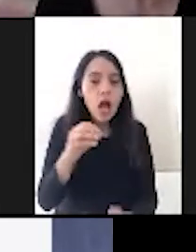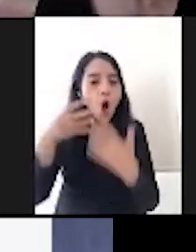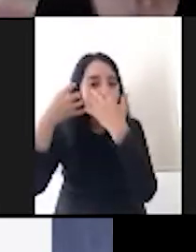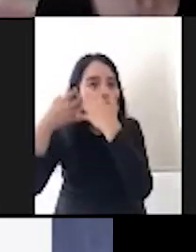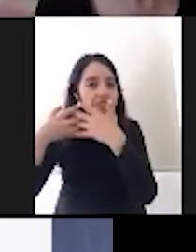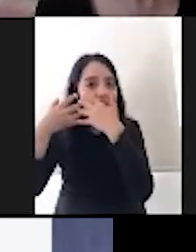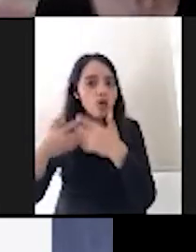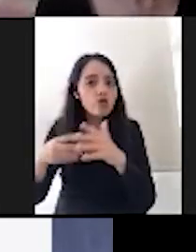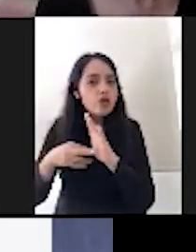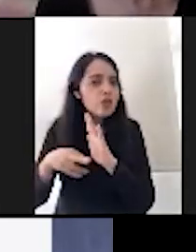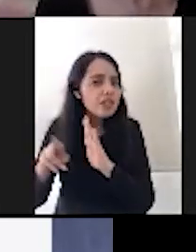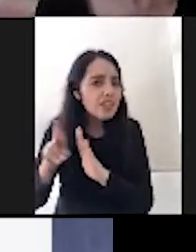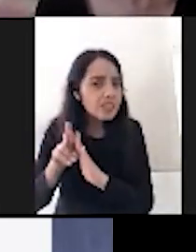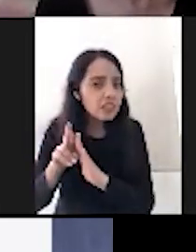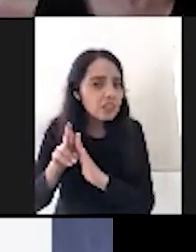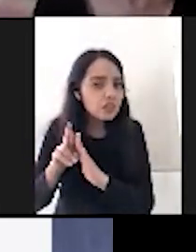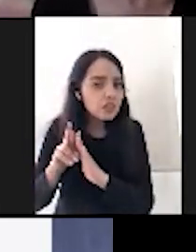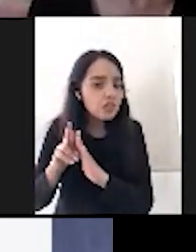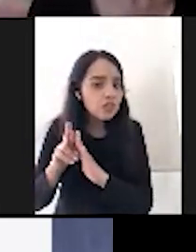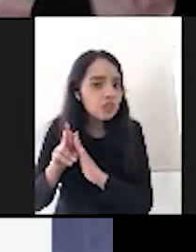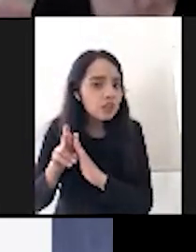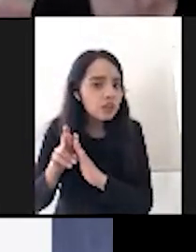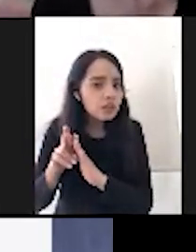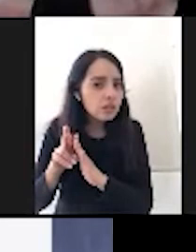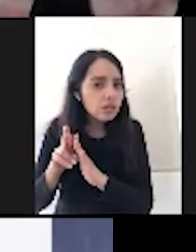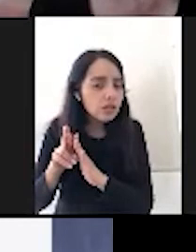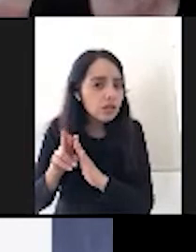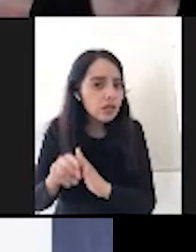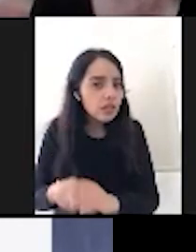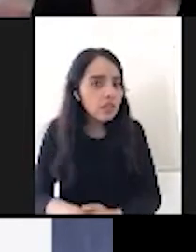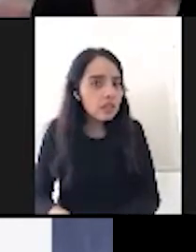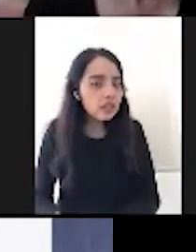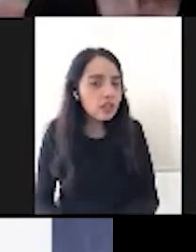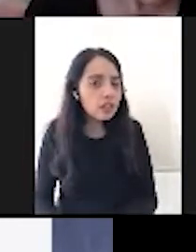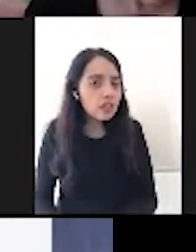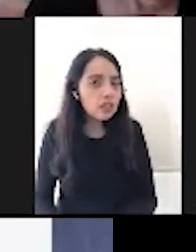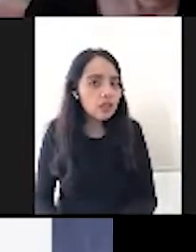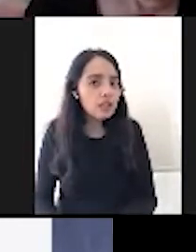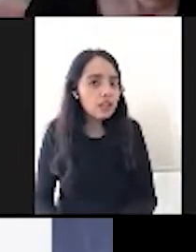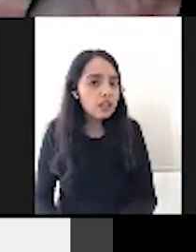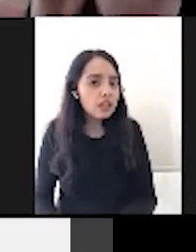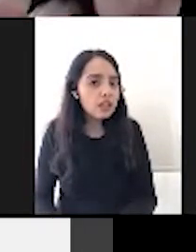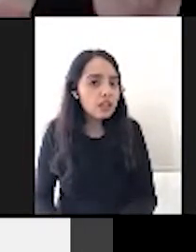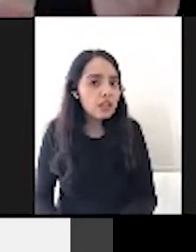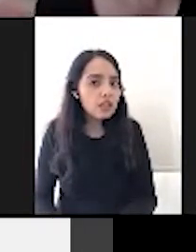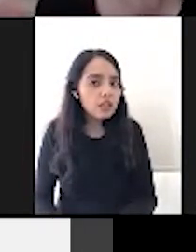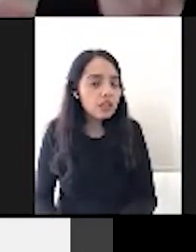estas estrategias de neurorehabilitación visual? ¿No? Primero, ahí